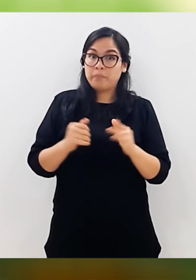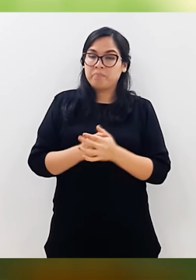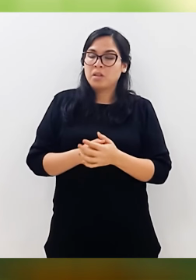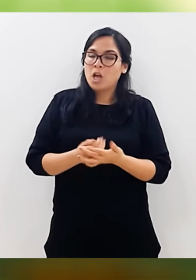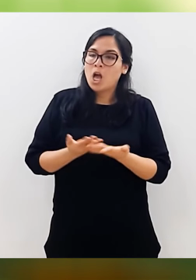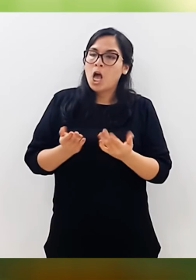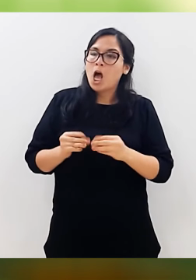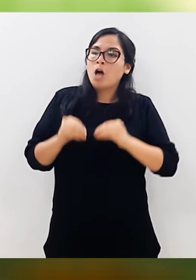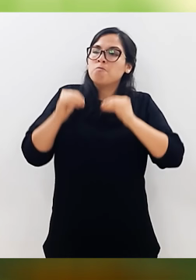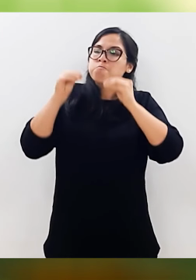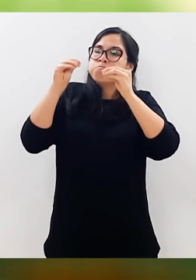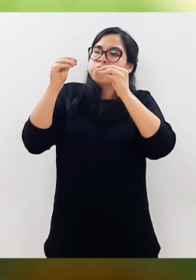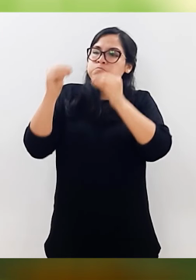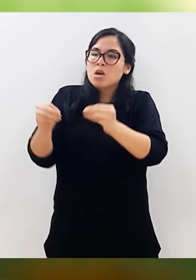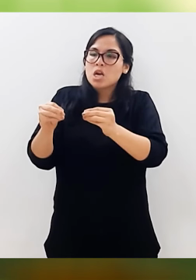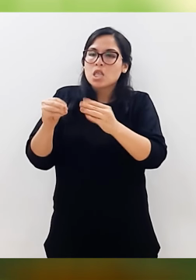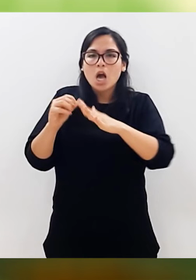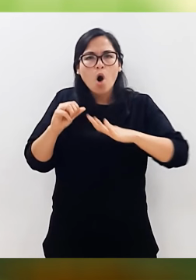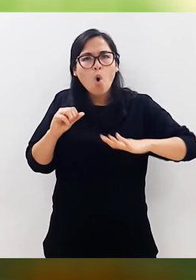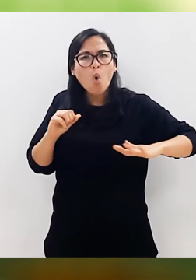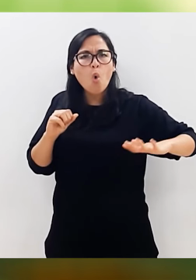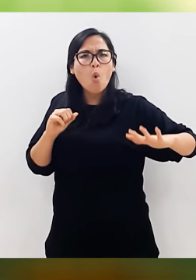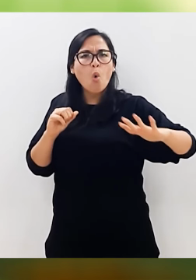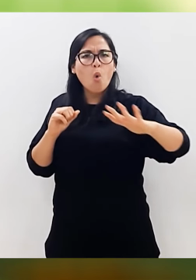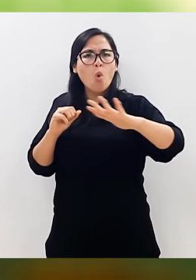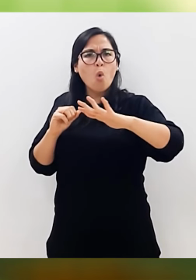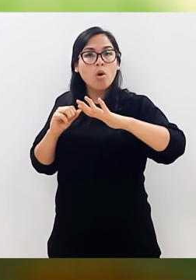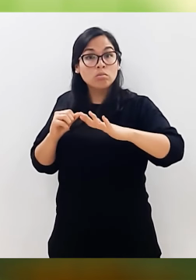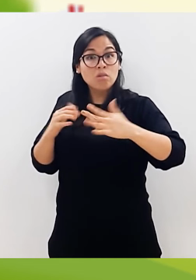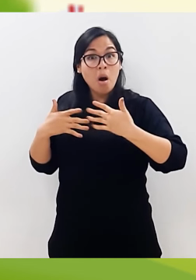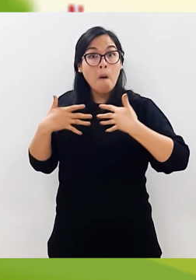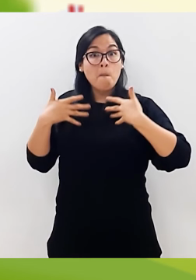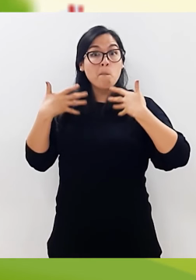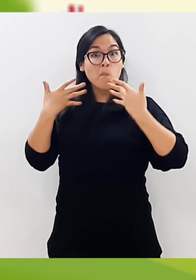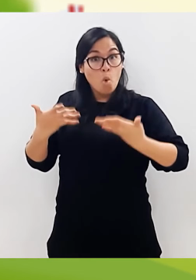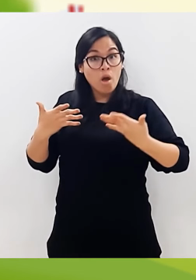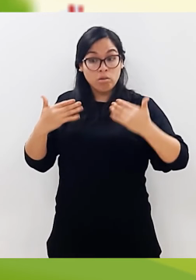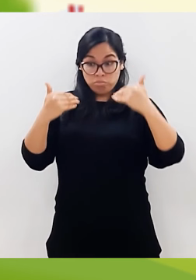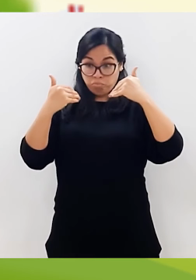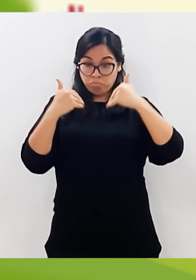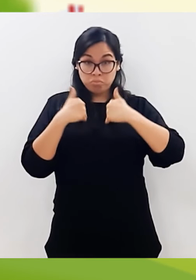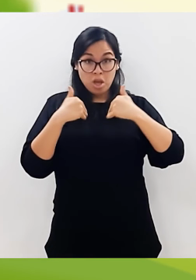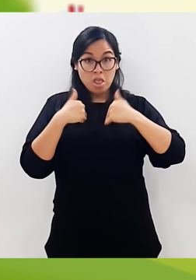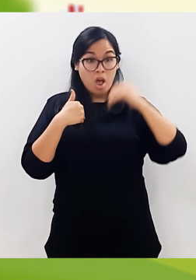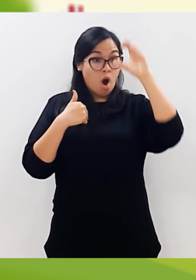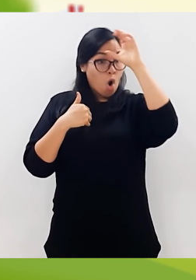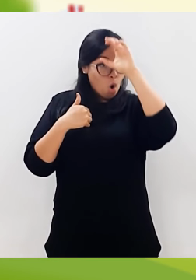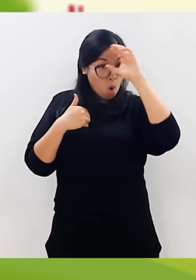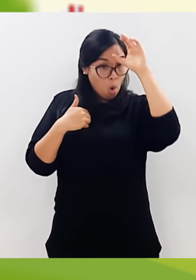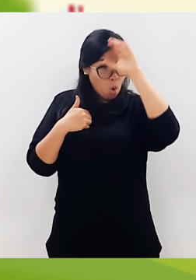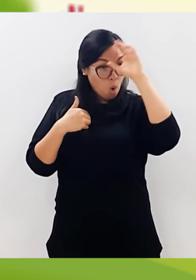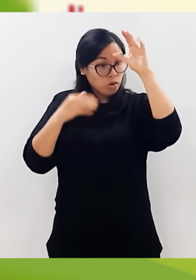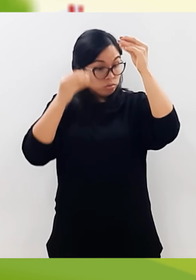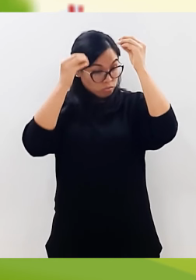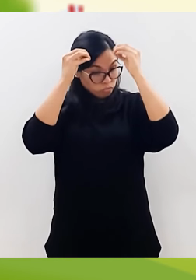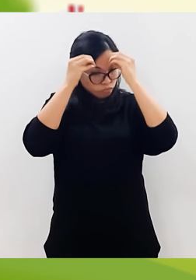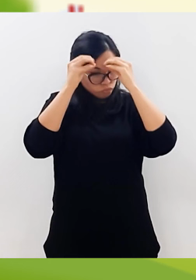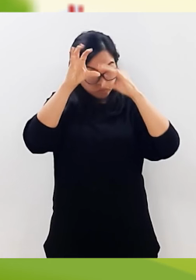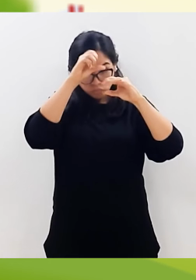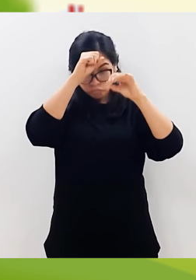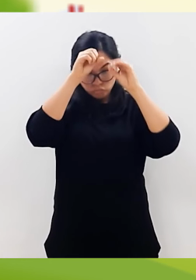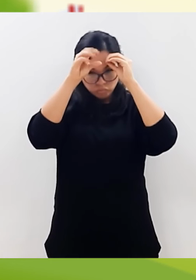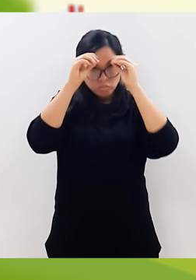Permite que todas las personas puedan adquirir conocimientos